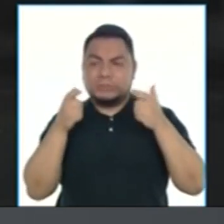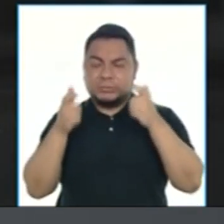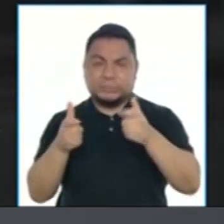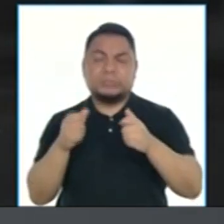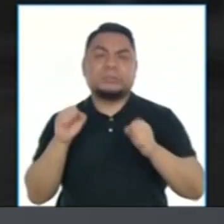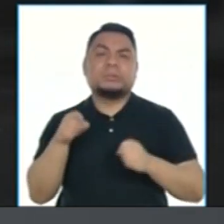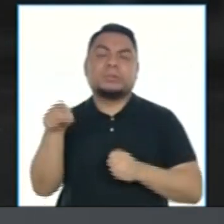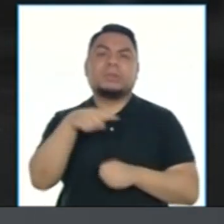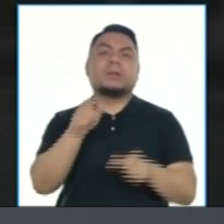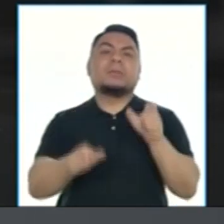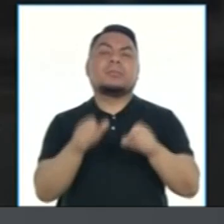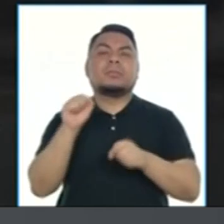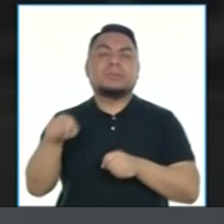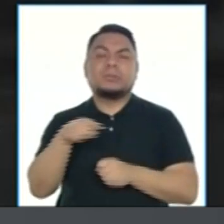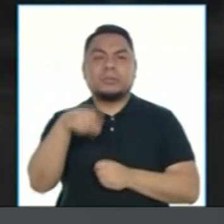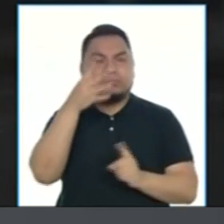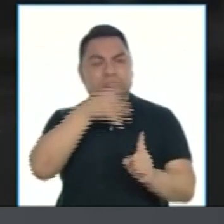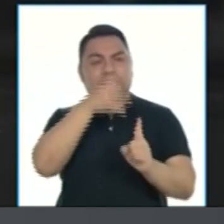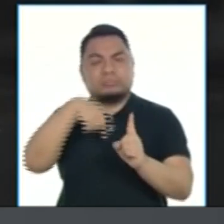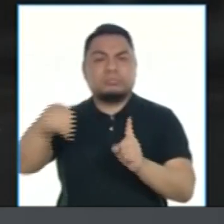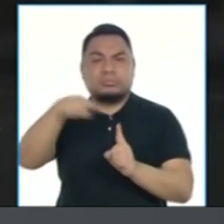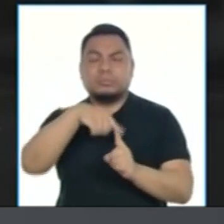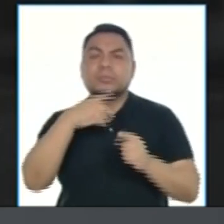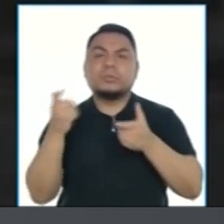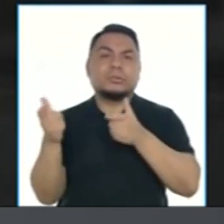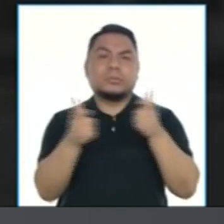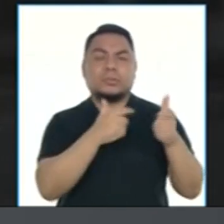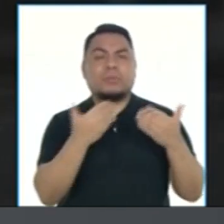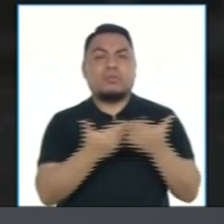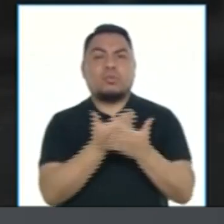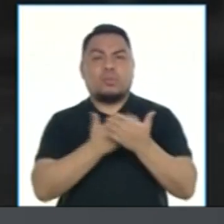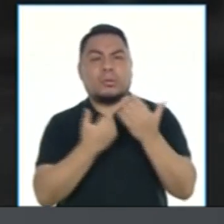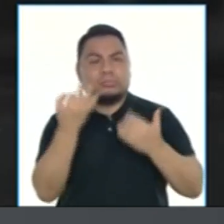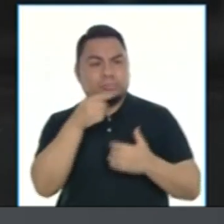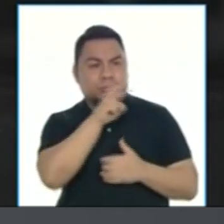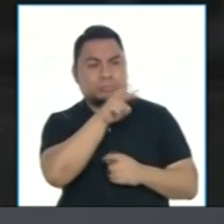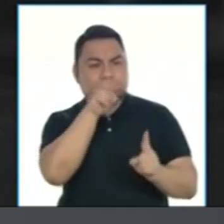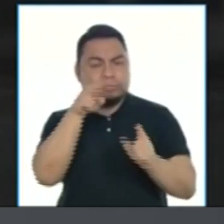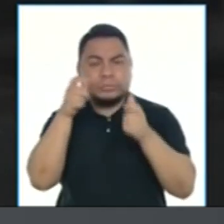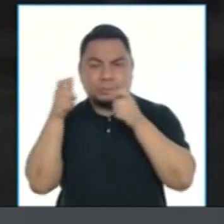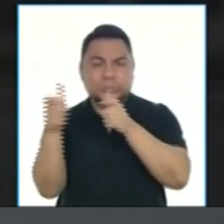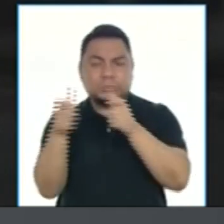seguimiento de las personas a través de los medios más modernos, para que